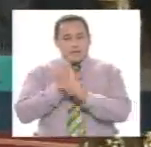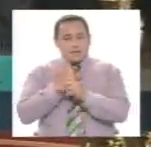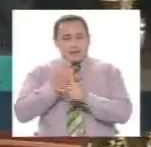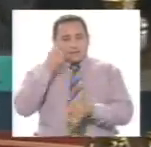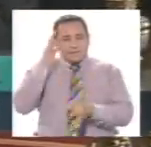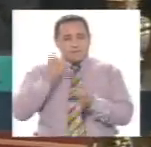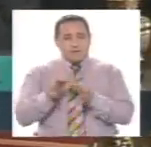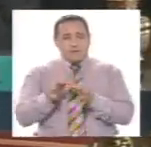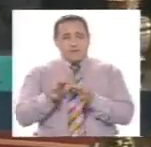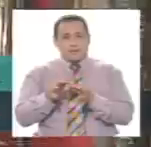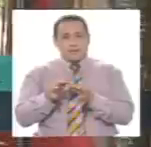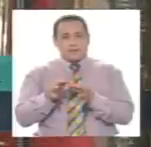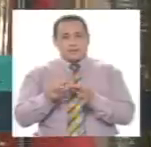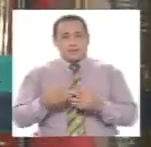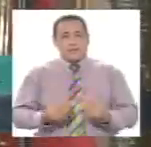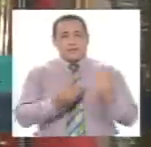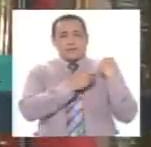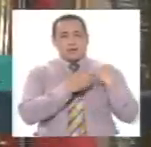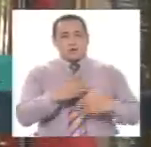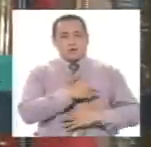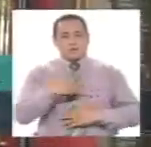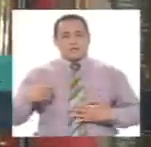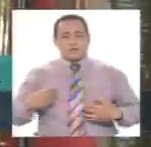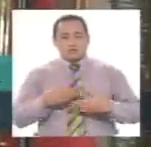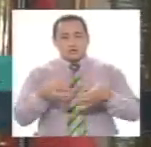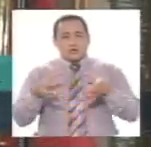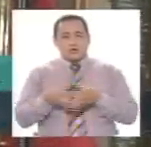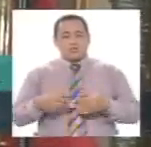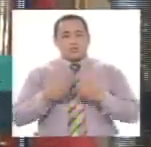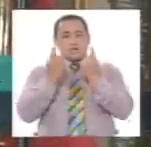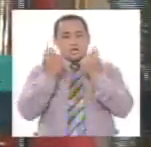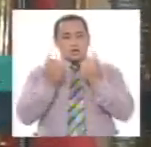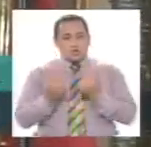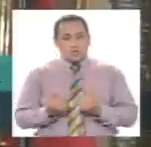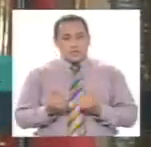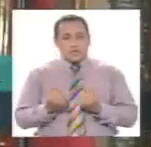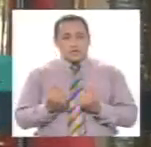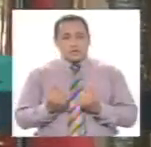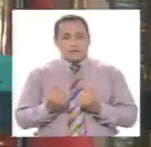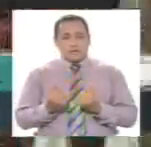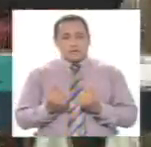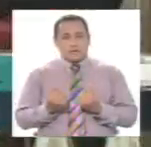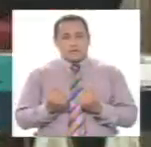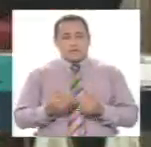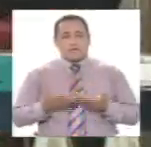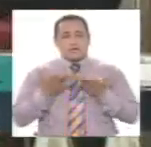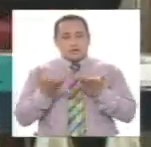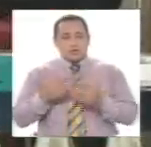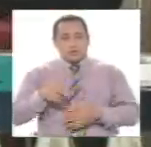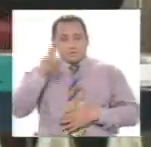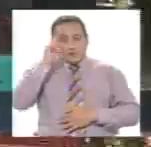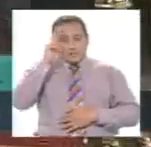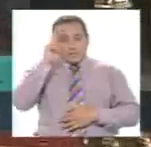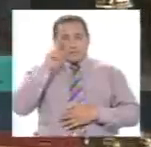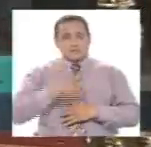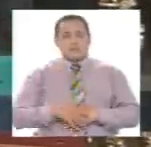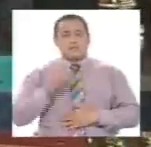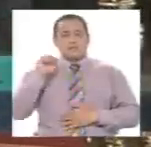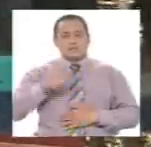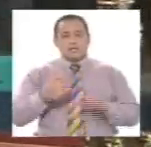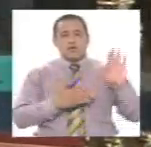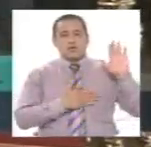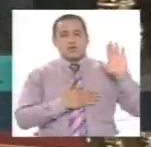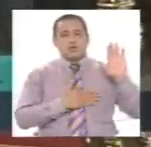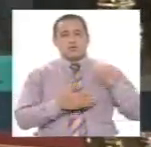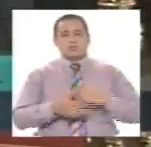y fielmente el cargo de ministro de Estado en el despacho de Economía y Finanzas que os confío. Sí,